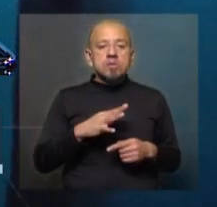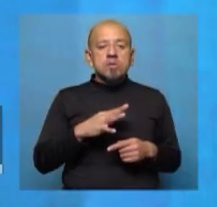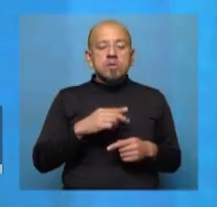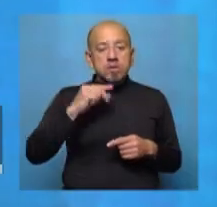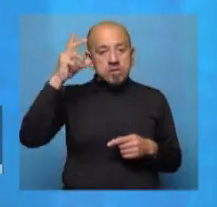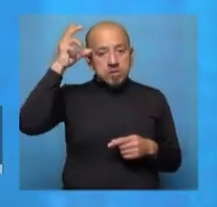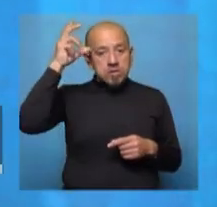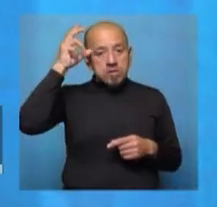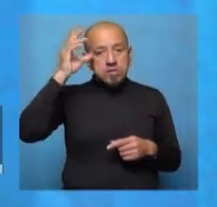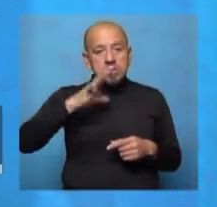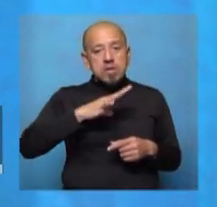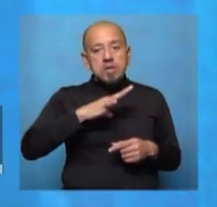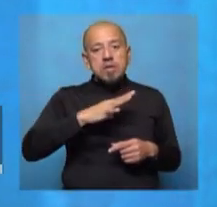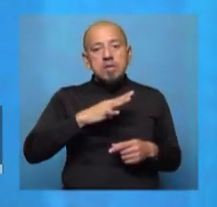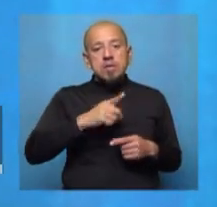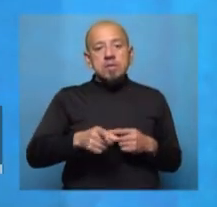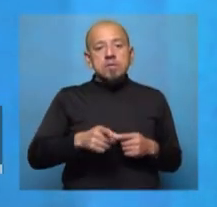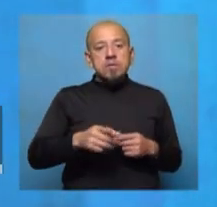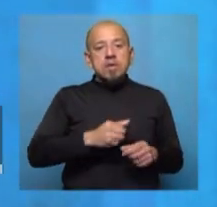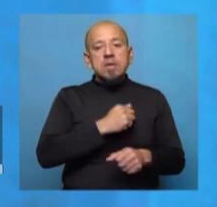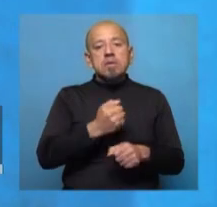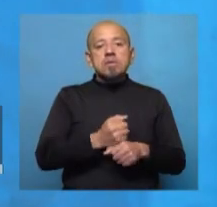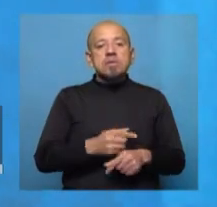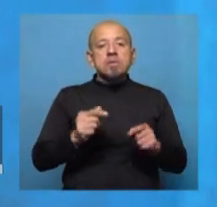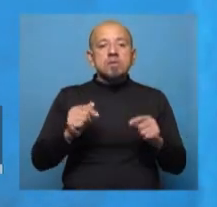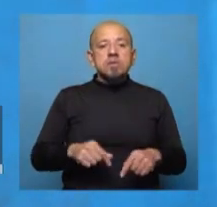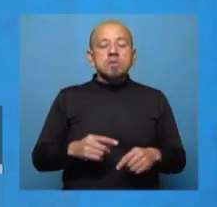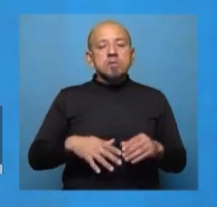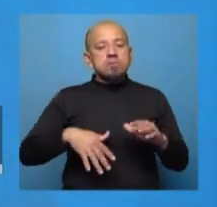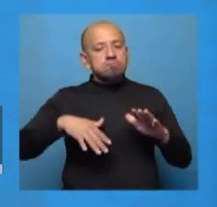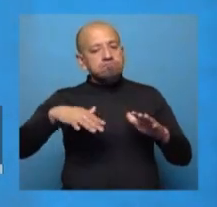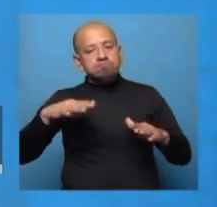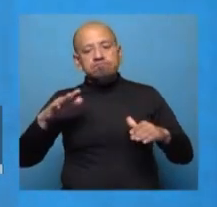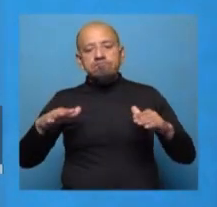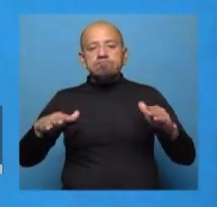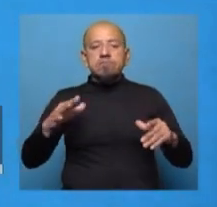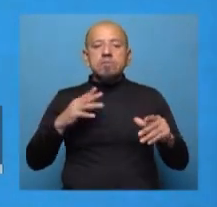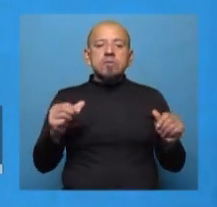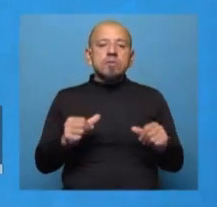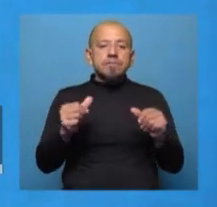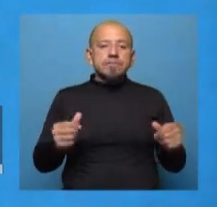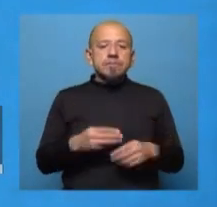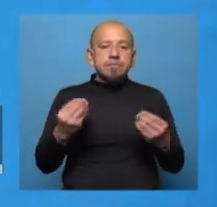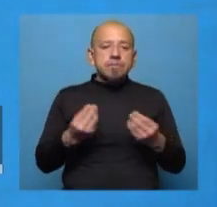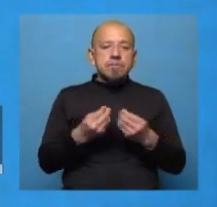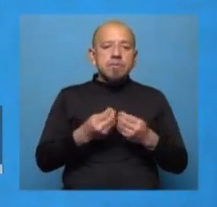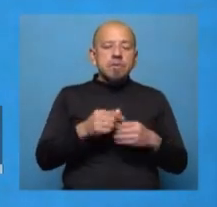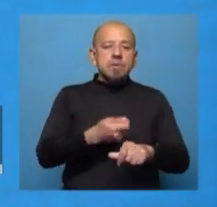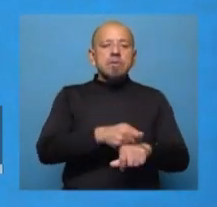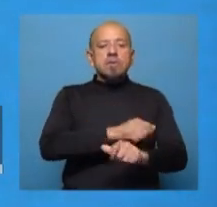planteo hay una peripecia hasta el día de hoy con altibajos donde se hicieron múltiples